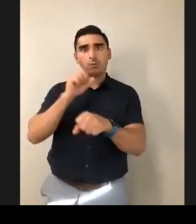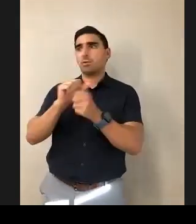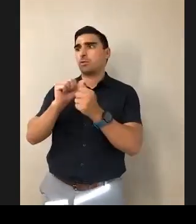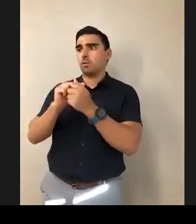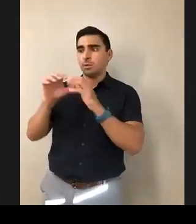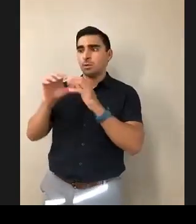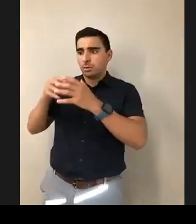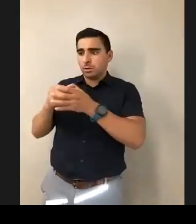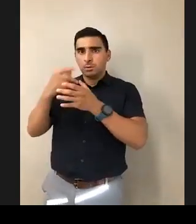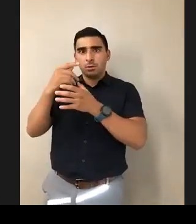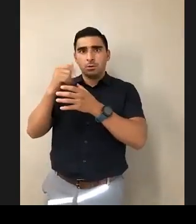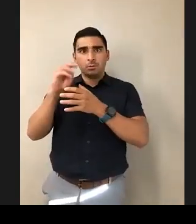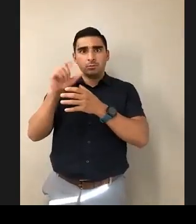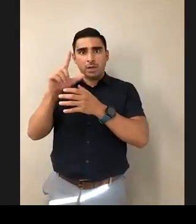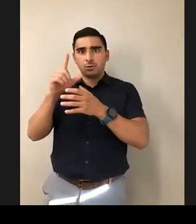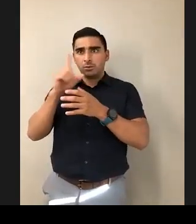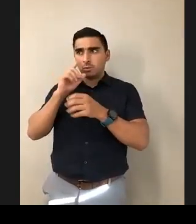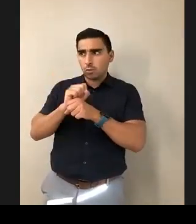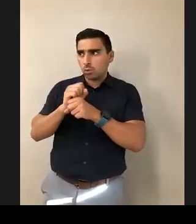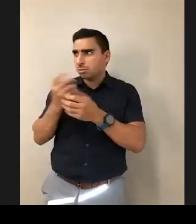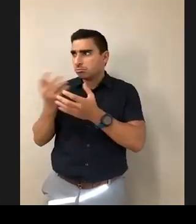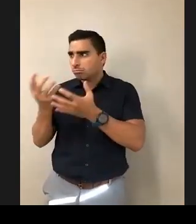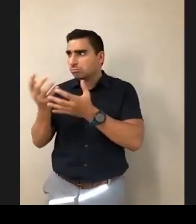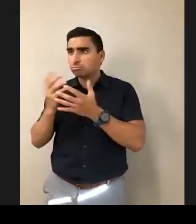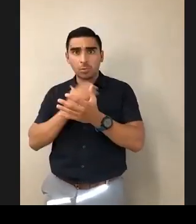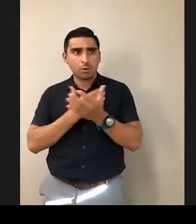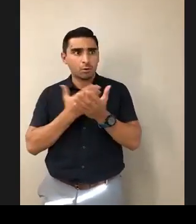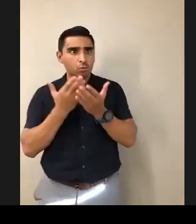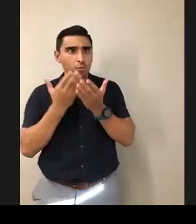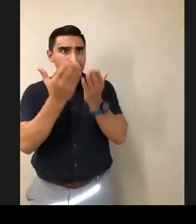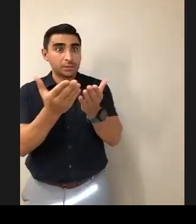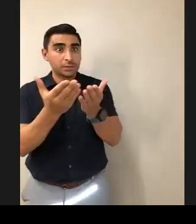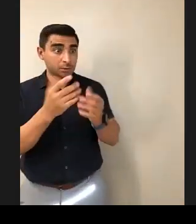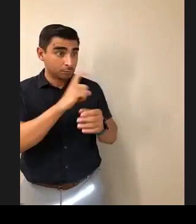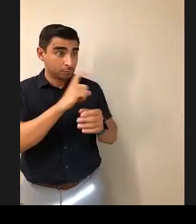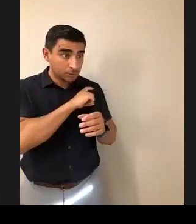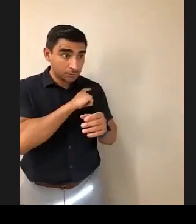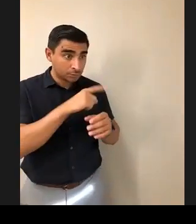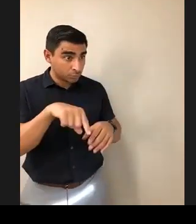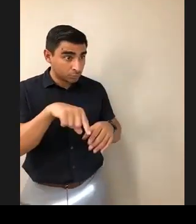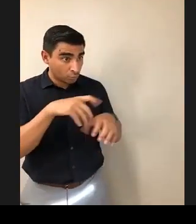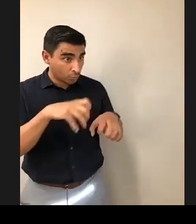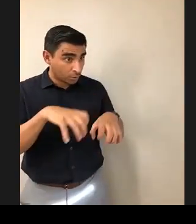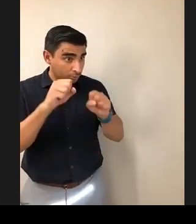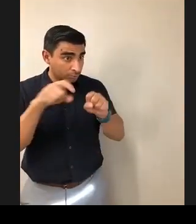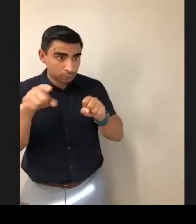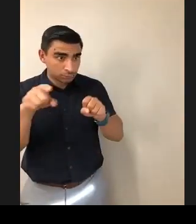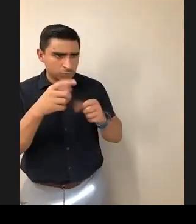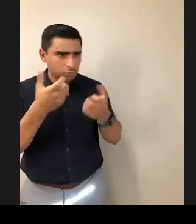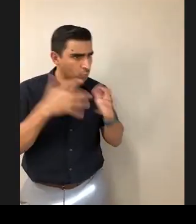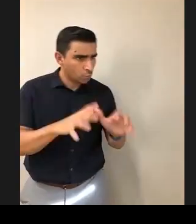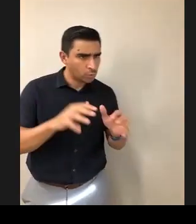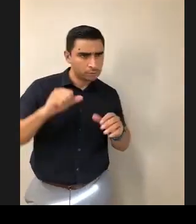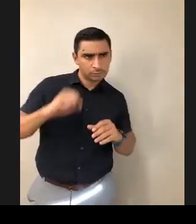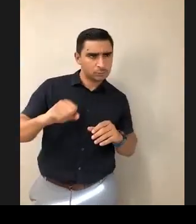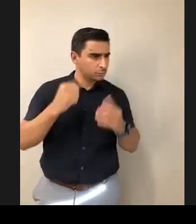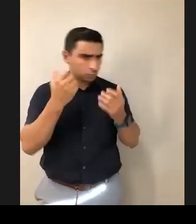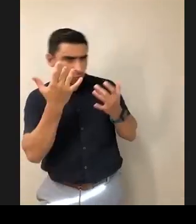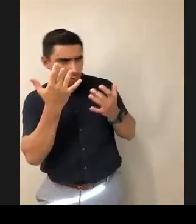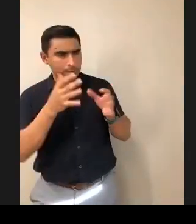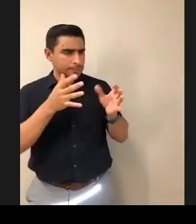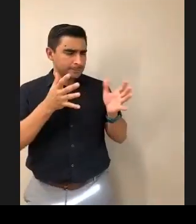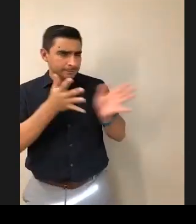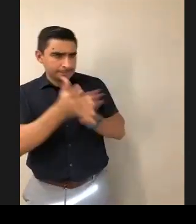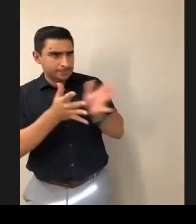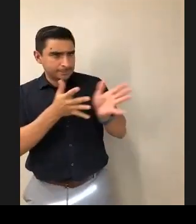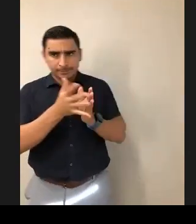la manera de cuáles son nuestras mejores recomendaciones. ¿Qué respuesta queremos tener de la policía? ¿Van a